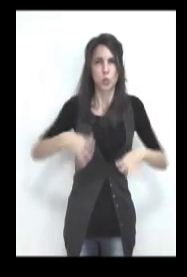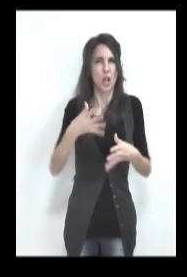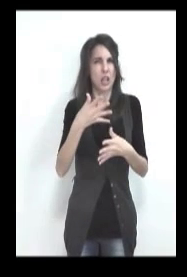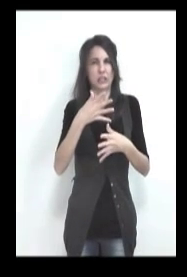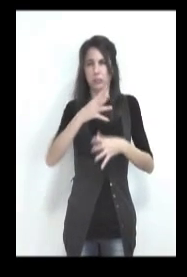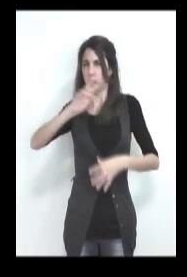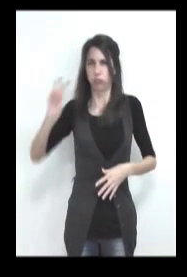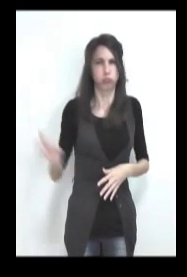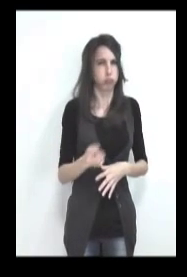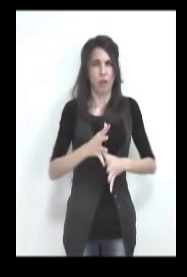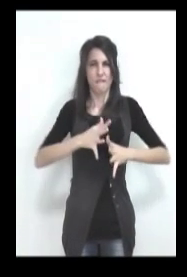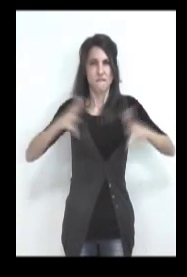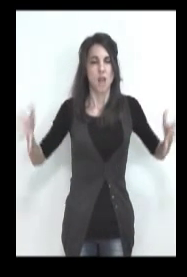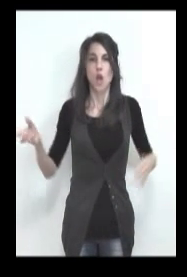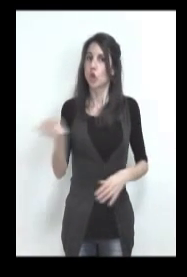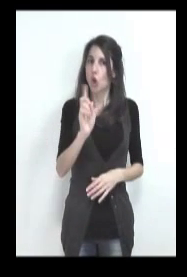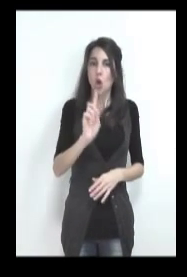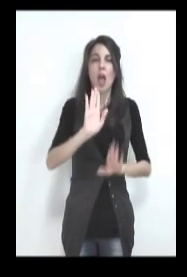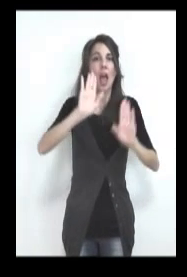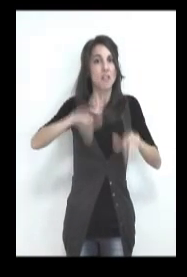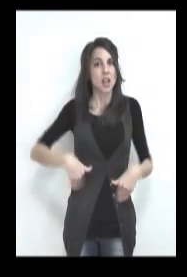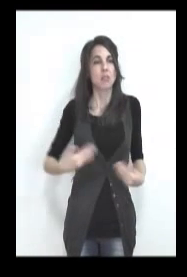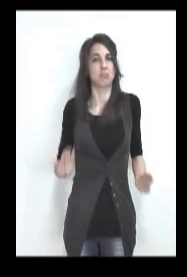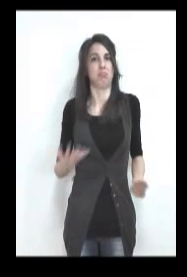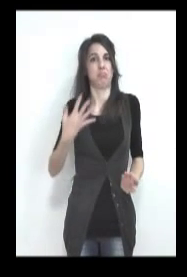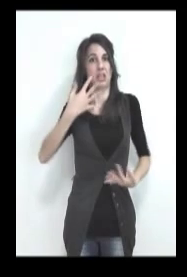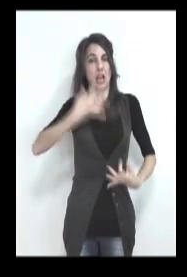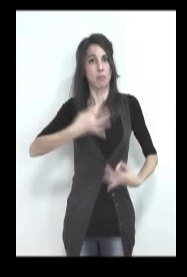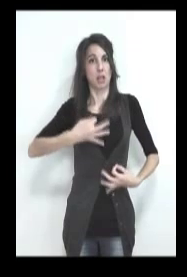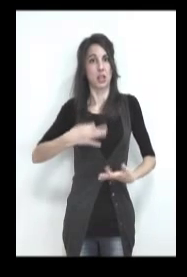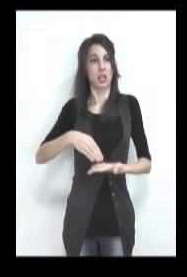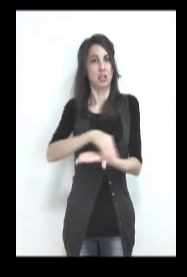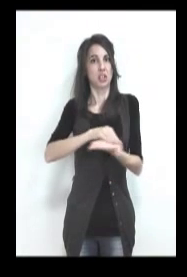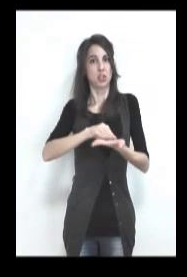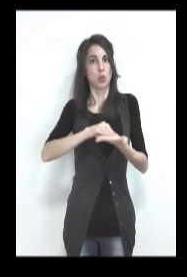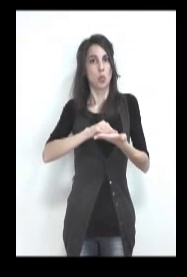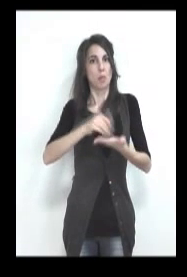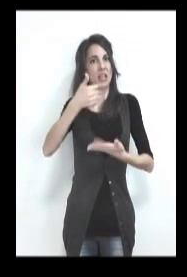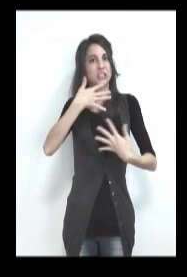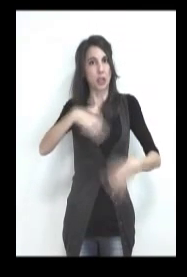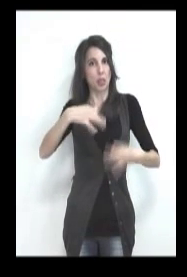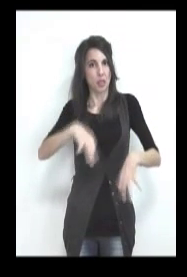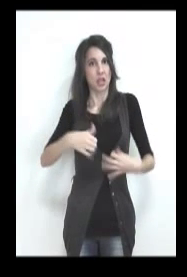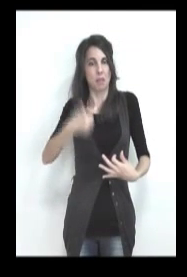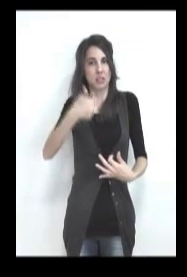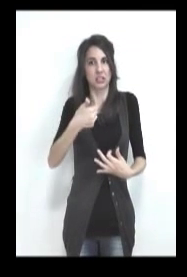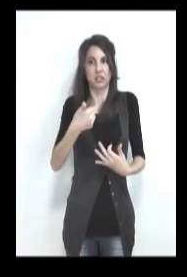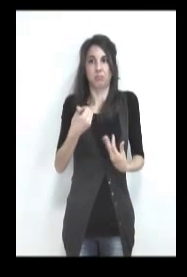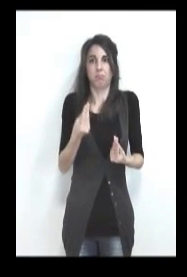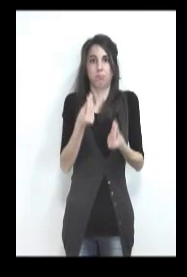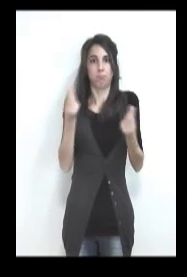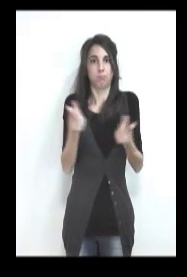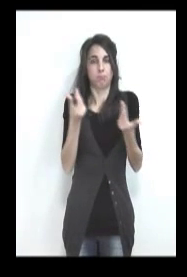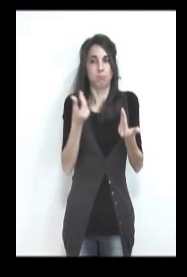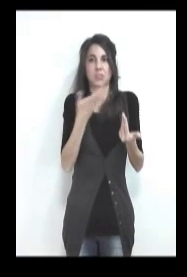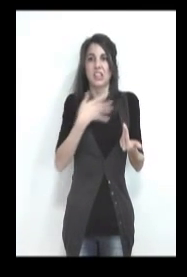Estamos hablando de una resolución problemática en ocasiones mucho más sencilla, más cercana, ¿no?, que habla de esa situación, a